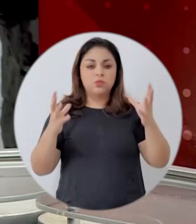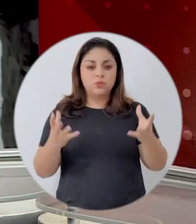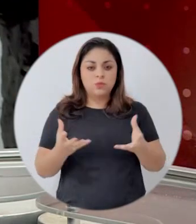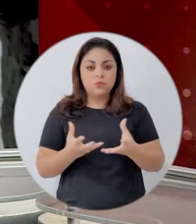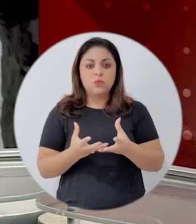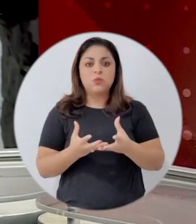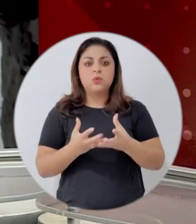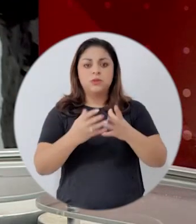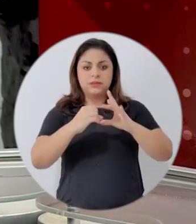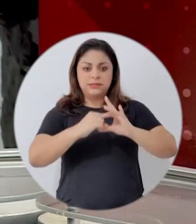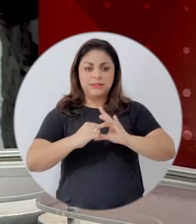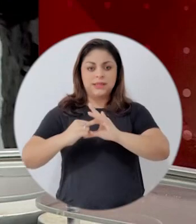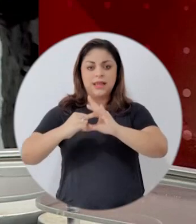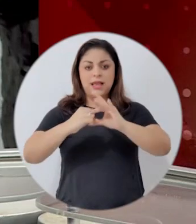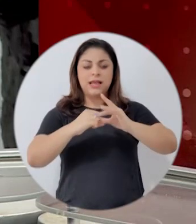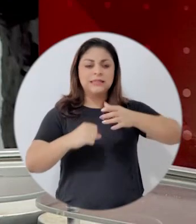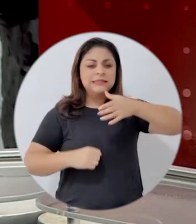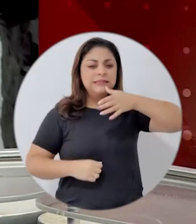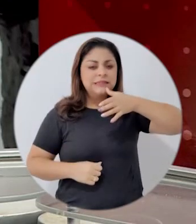a que esta palabra sea